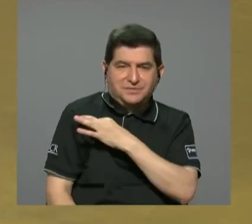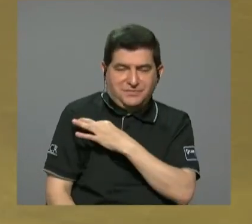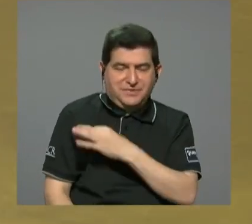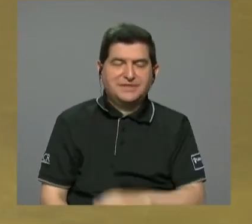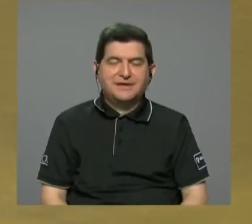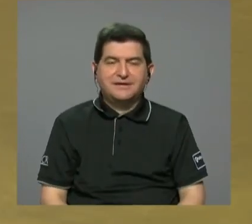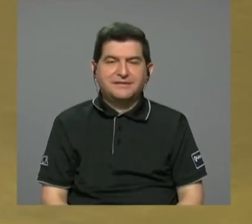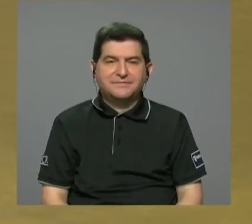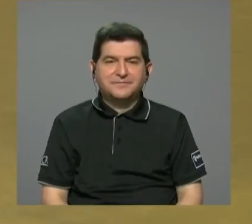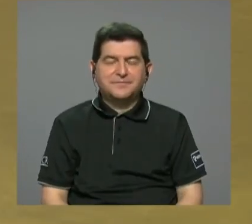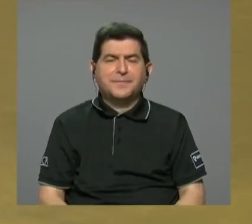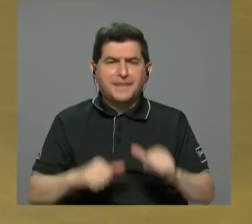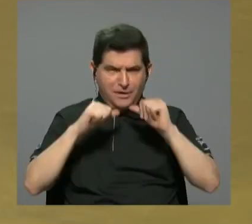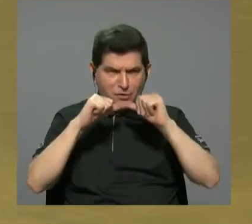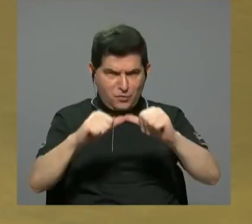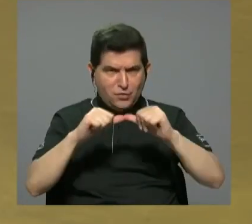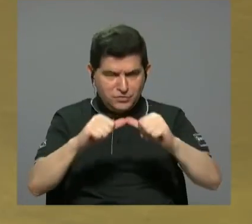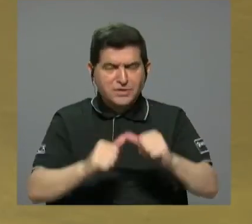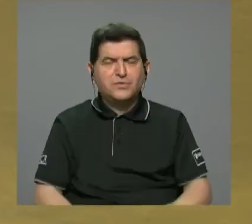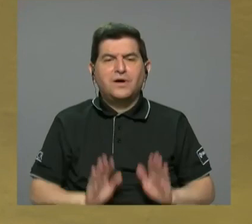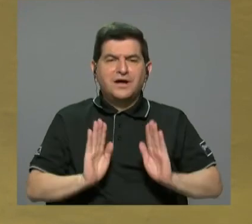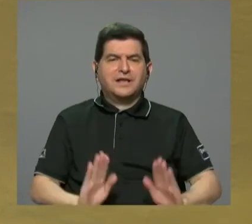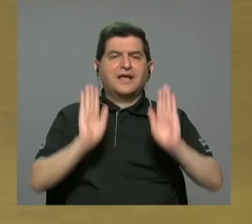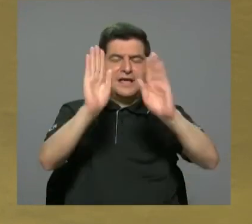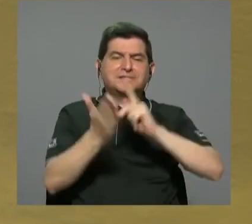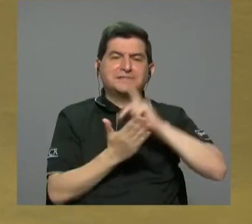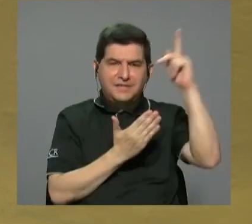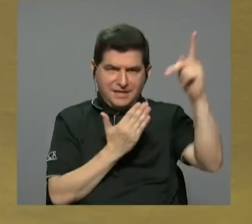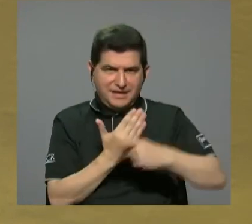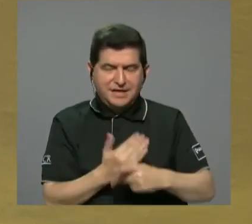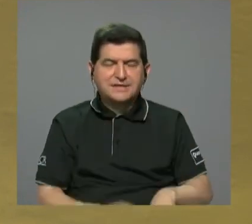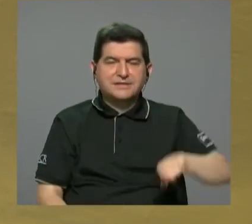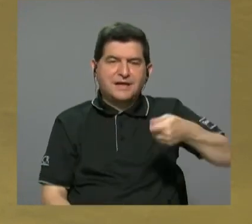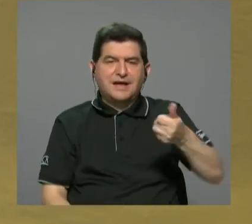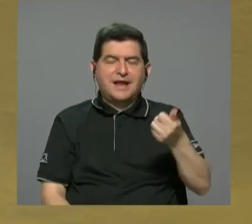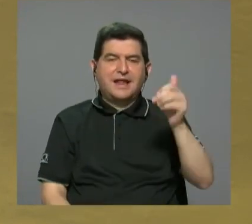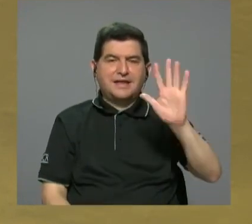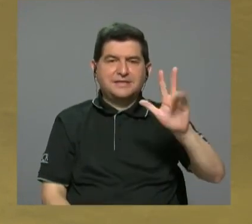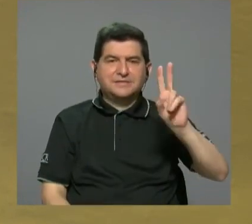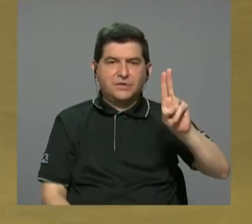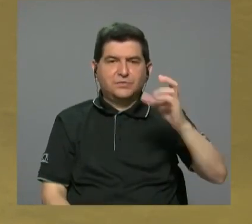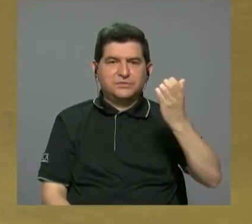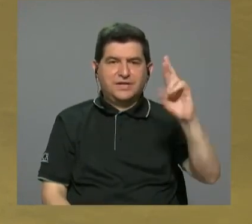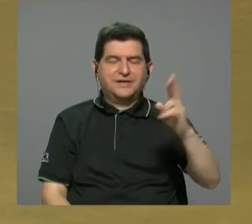que se mantengan con los espléndidos programas de 15 UCR.